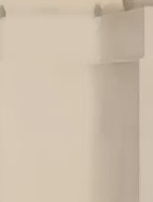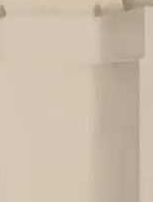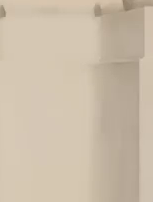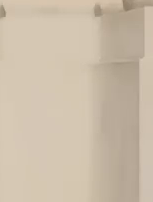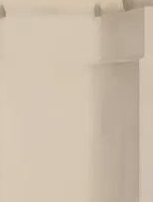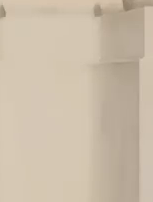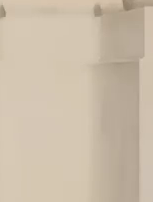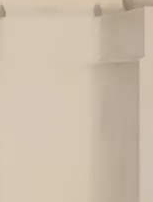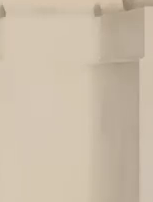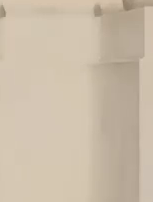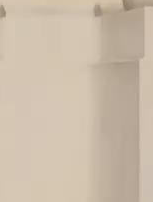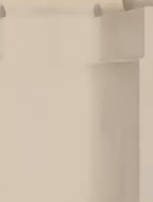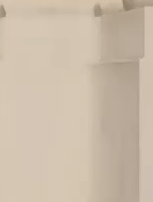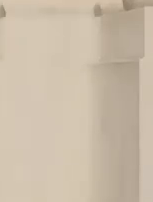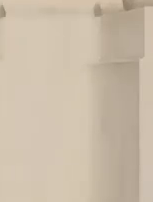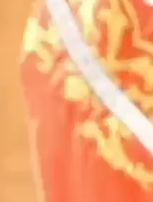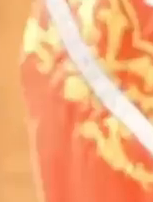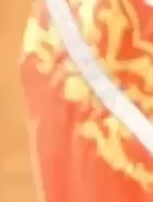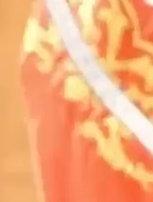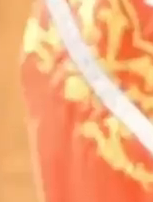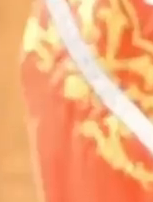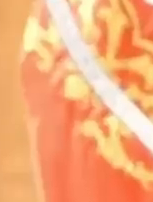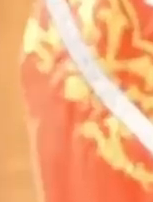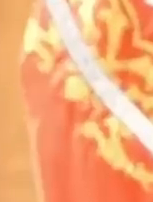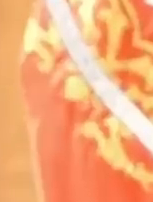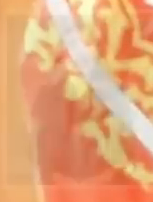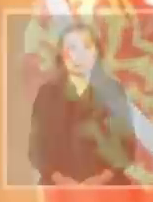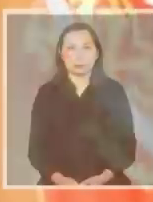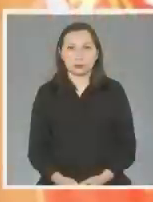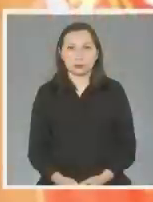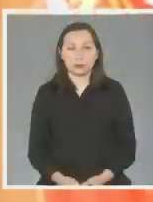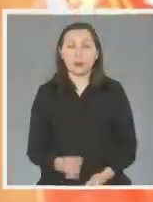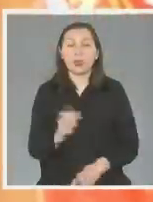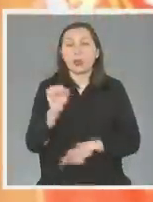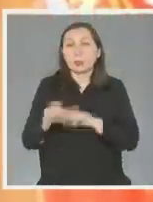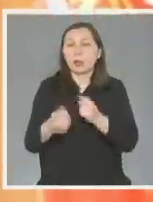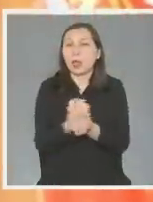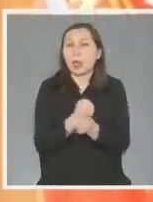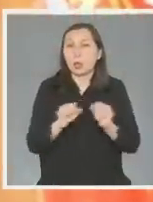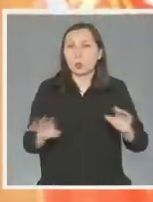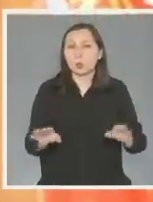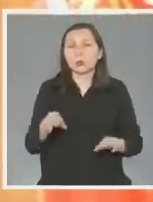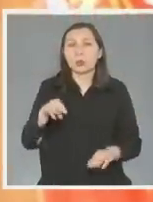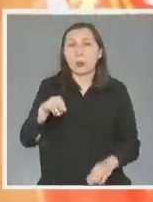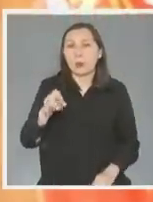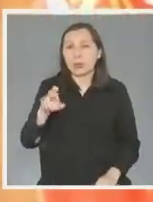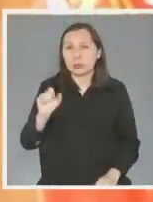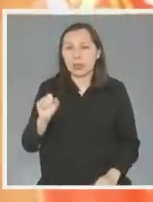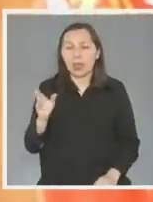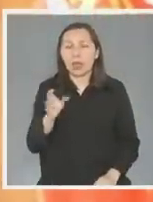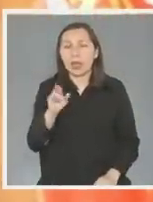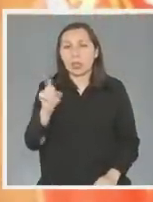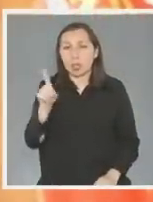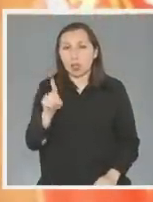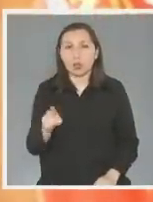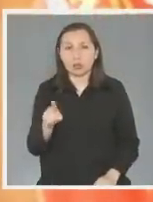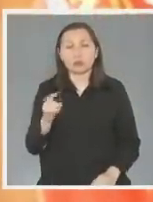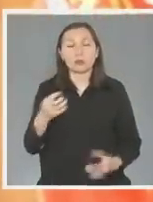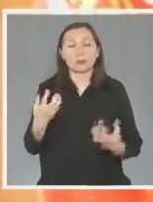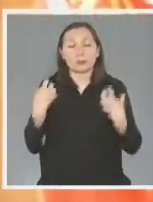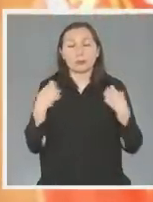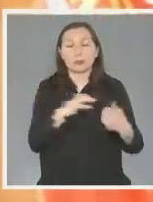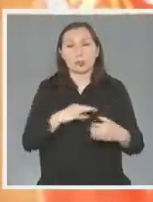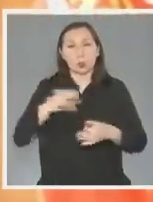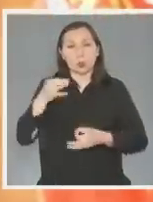Humanos, he decidido aceptar la renuncia de Marcela Ríos Tovar a dicha cartera.